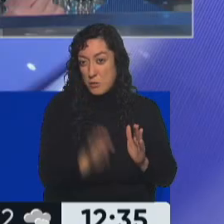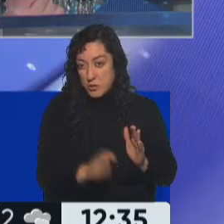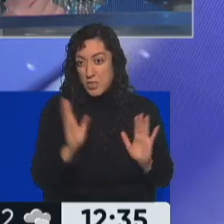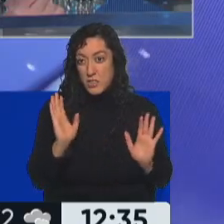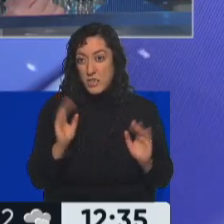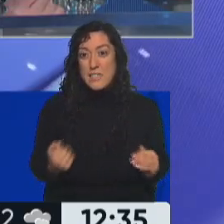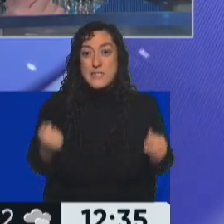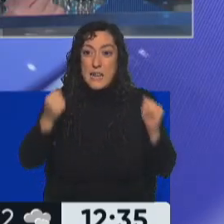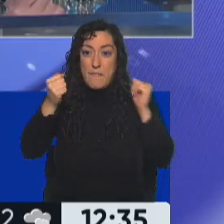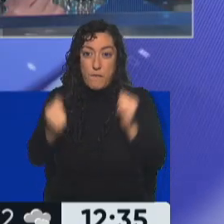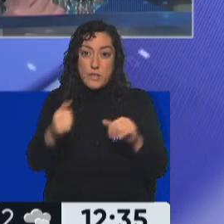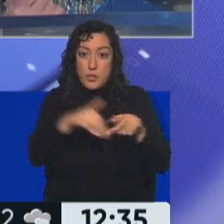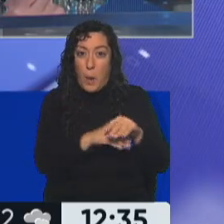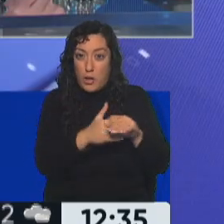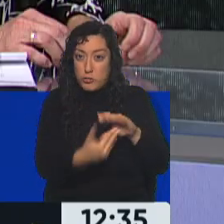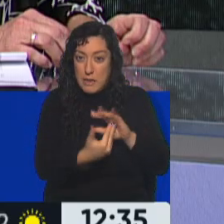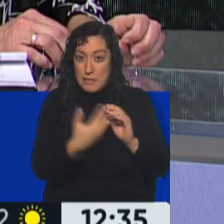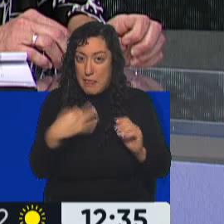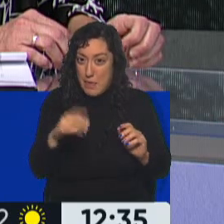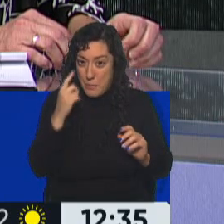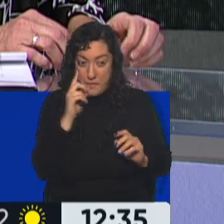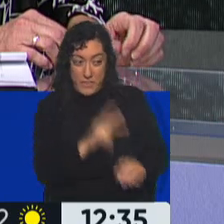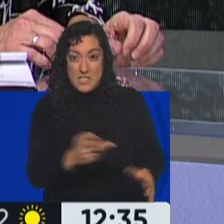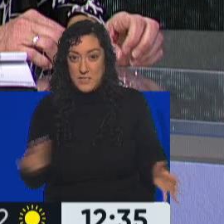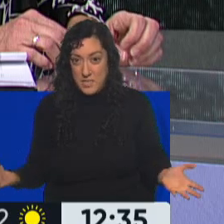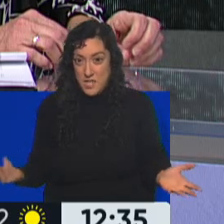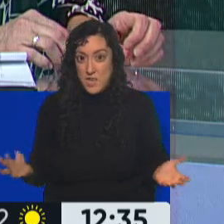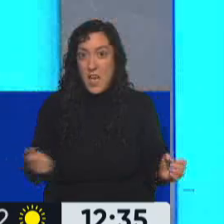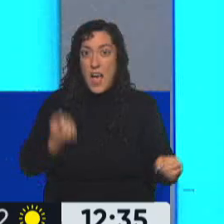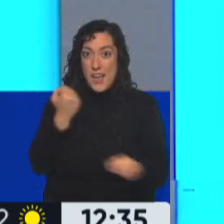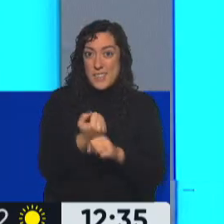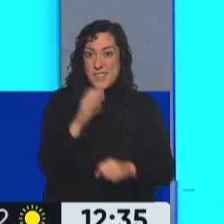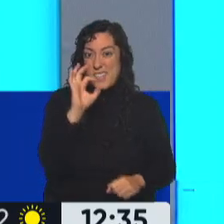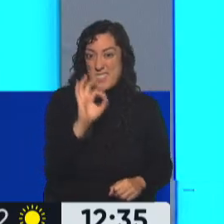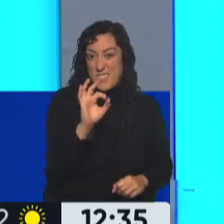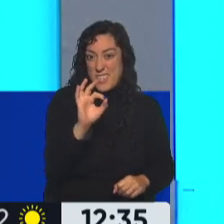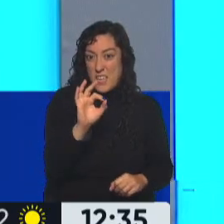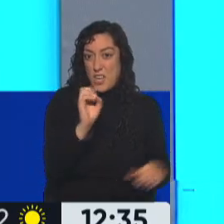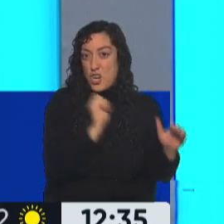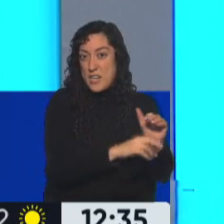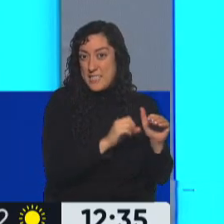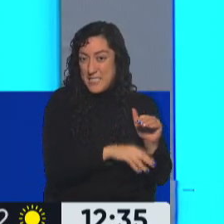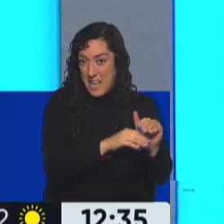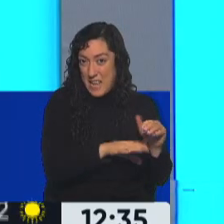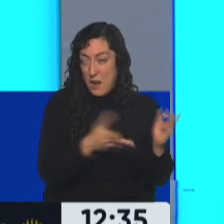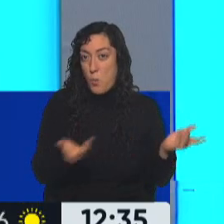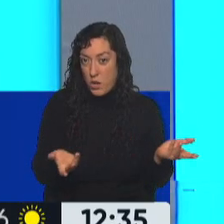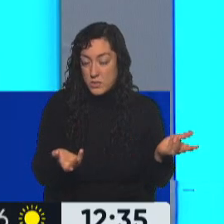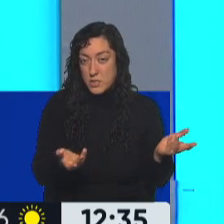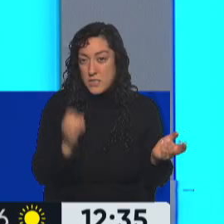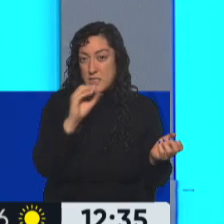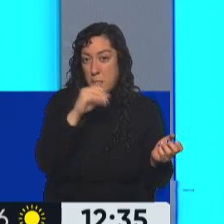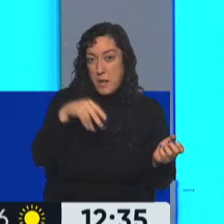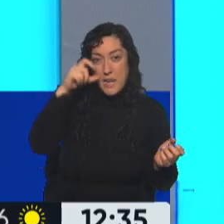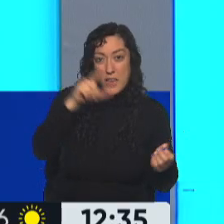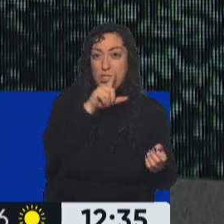el esfuerzo que tuvo que hacer el Banco Central para llegar a cero en reservas netas. Ahora, utilizando también